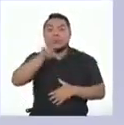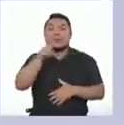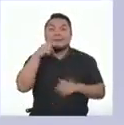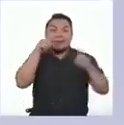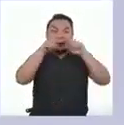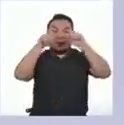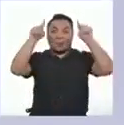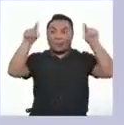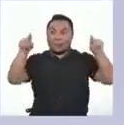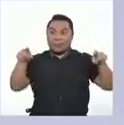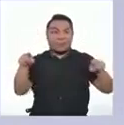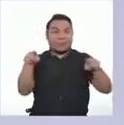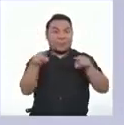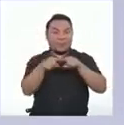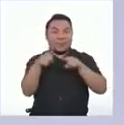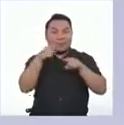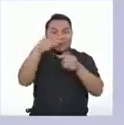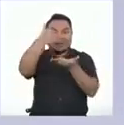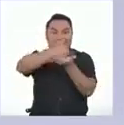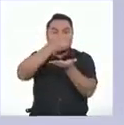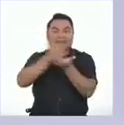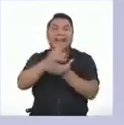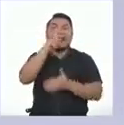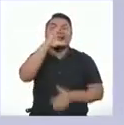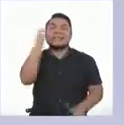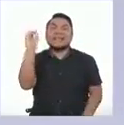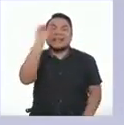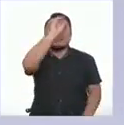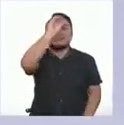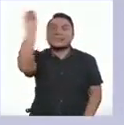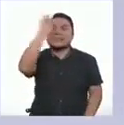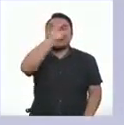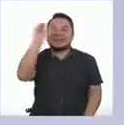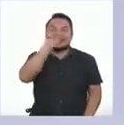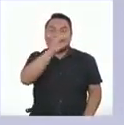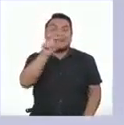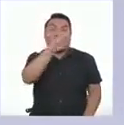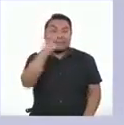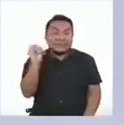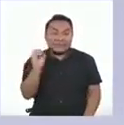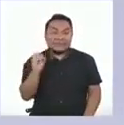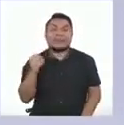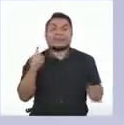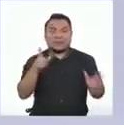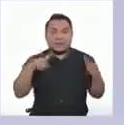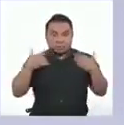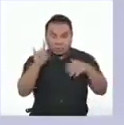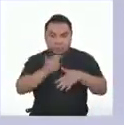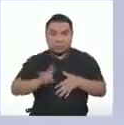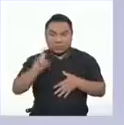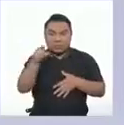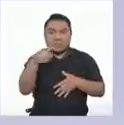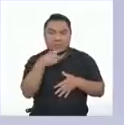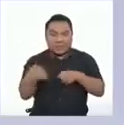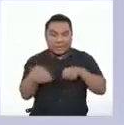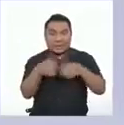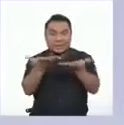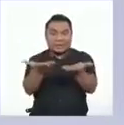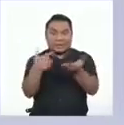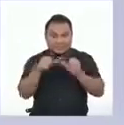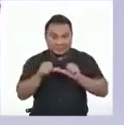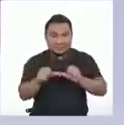usando el cuadrado dividido en 100 partes iguales y si deseas ya puedes usar las